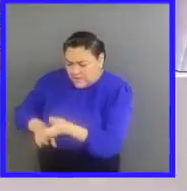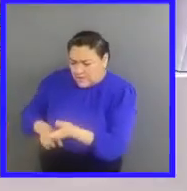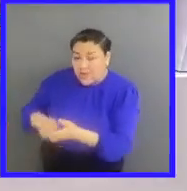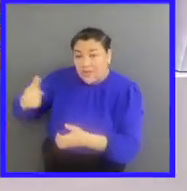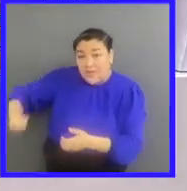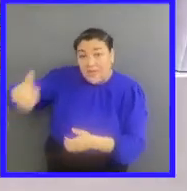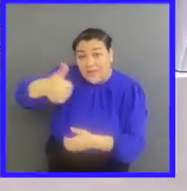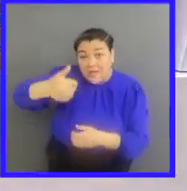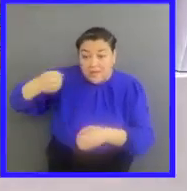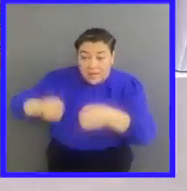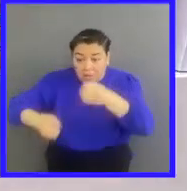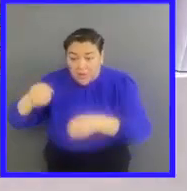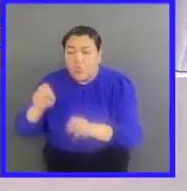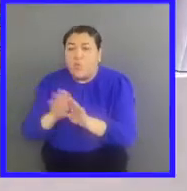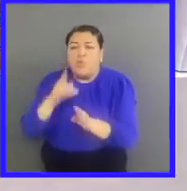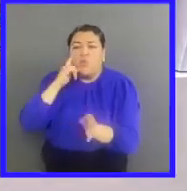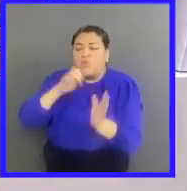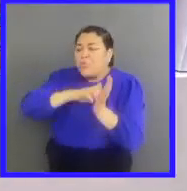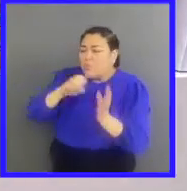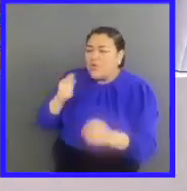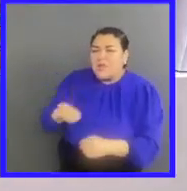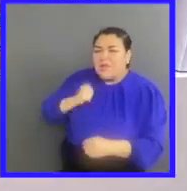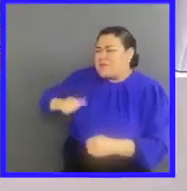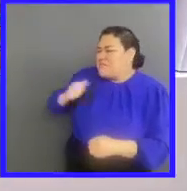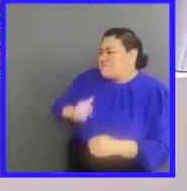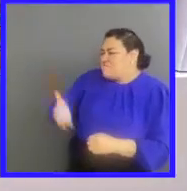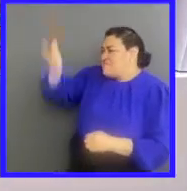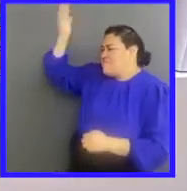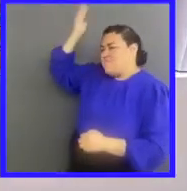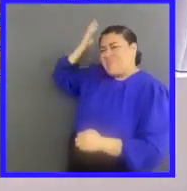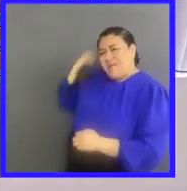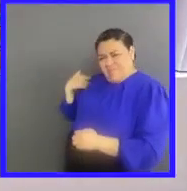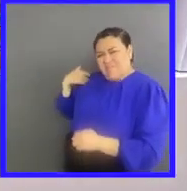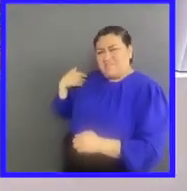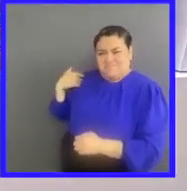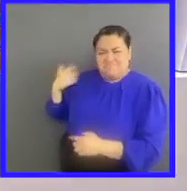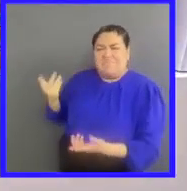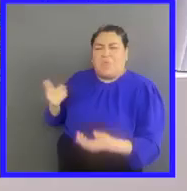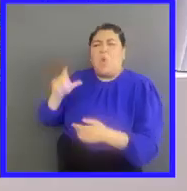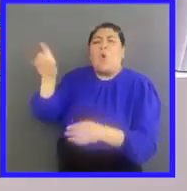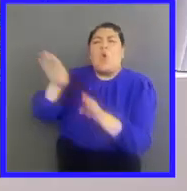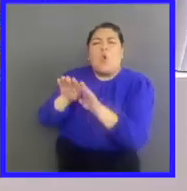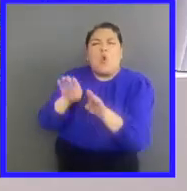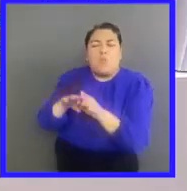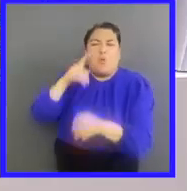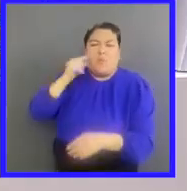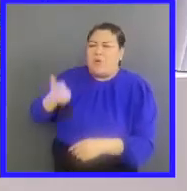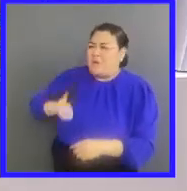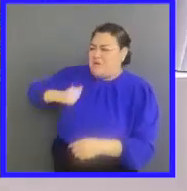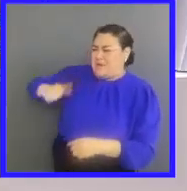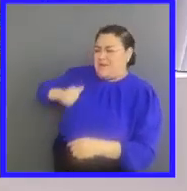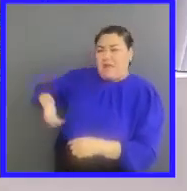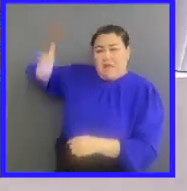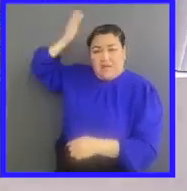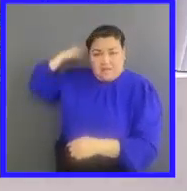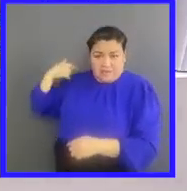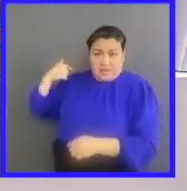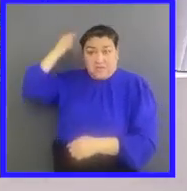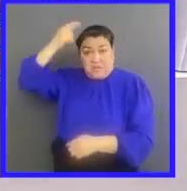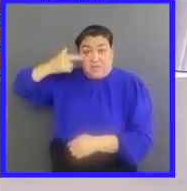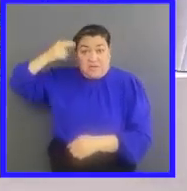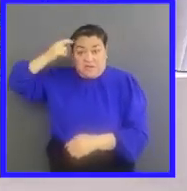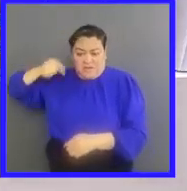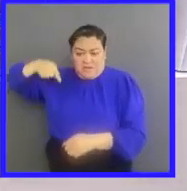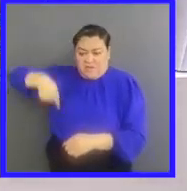pluralismo jurídico en la historia antigua de México, particularmente en la época virreinal, donde pues se impuso un